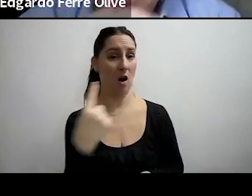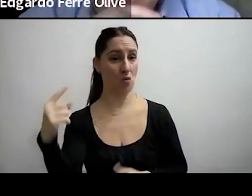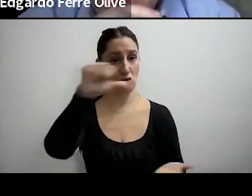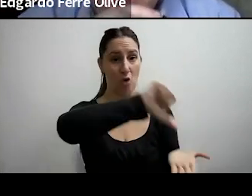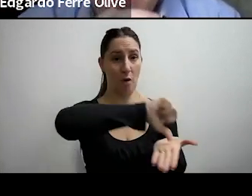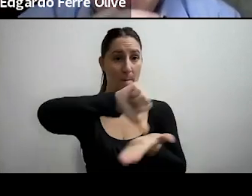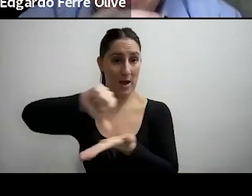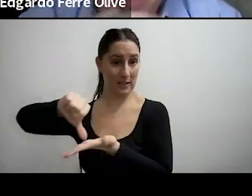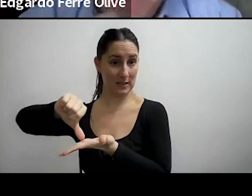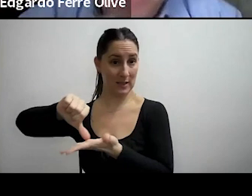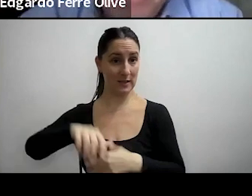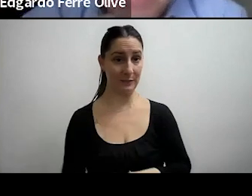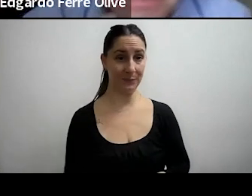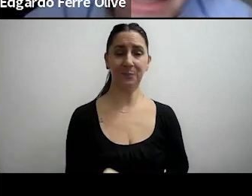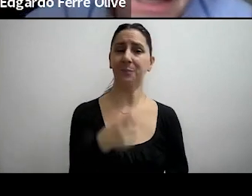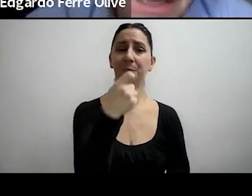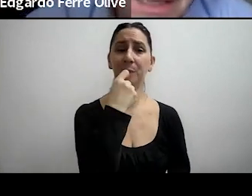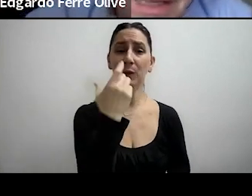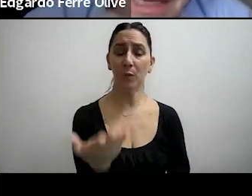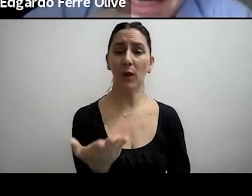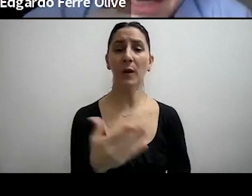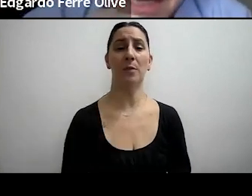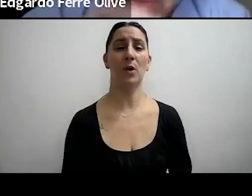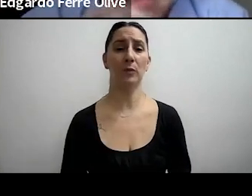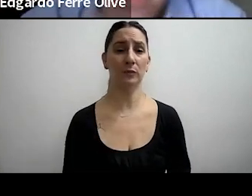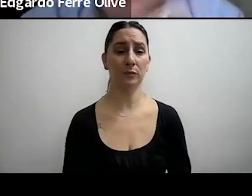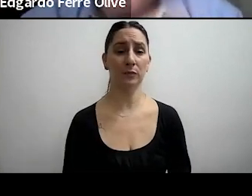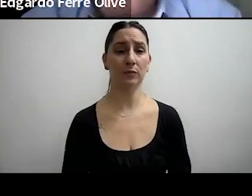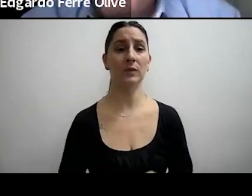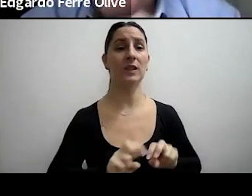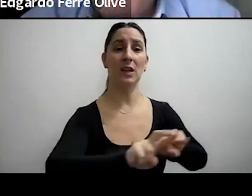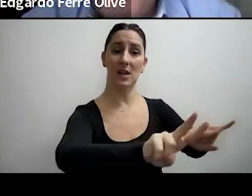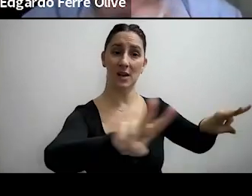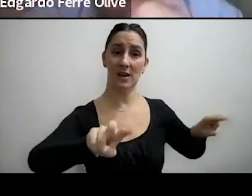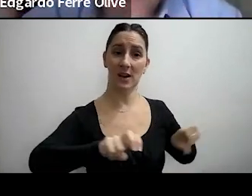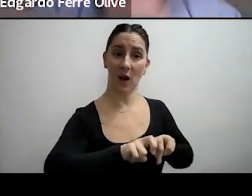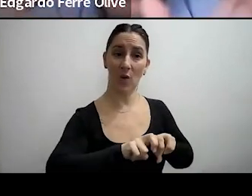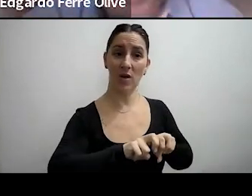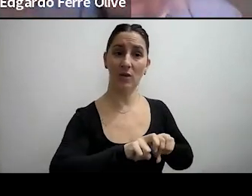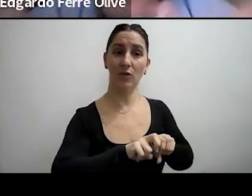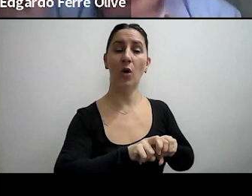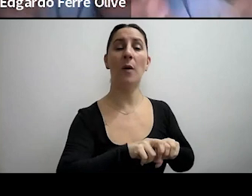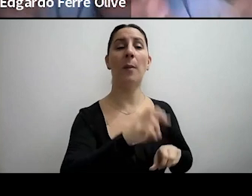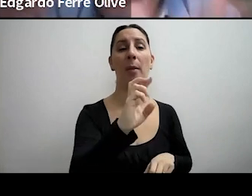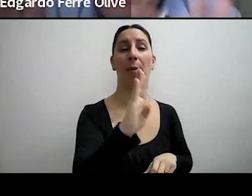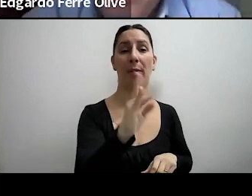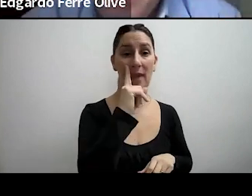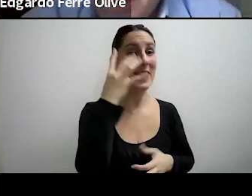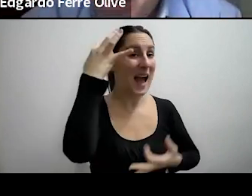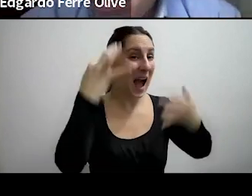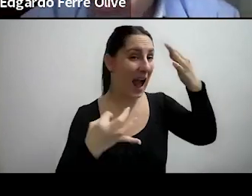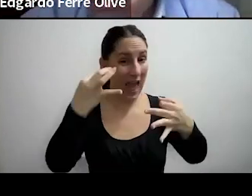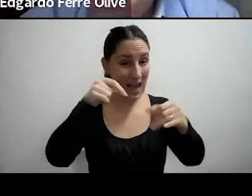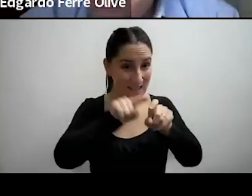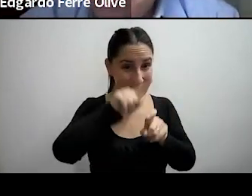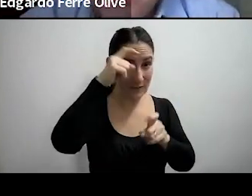¿no? Fíjense, por ejemplo, la importancia que tiene la recaudación con relación al Producto Bruto Interno. Esto es un análisis que se hizo en su momento, ¿no? Ahora